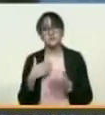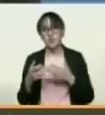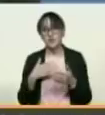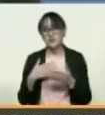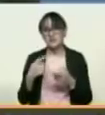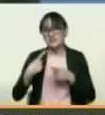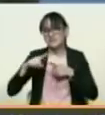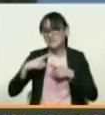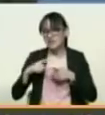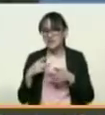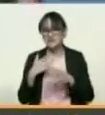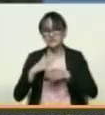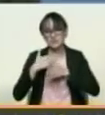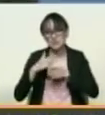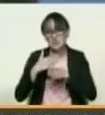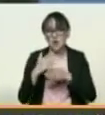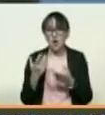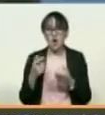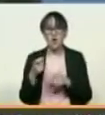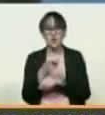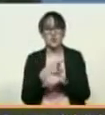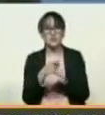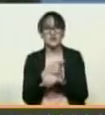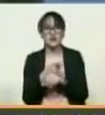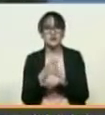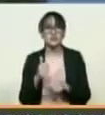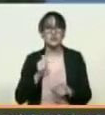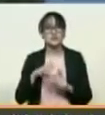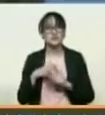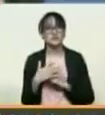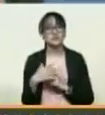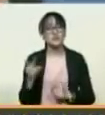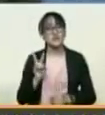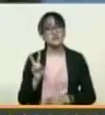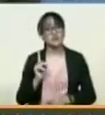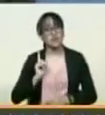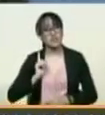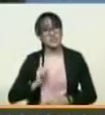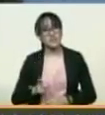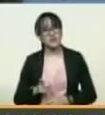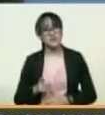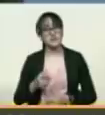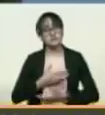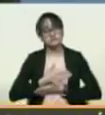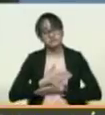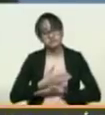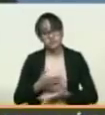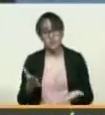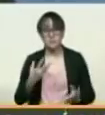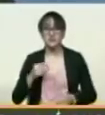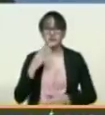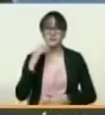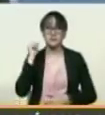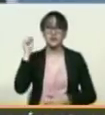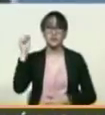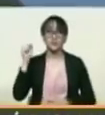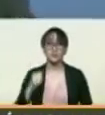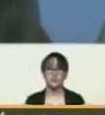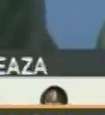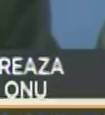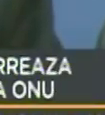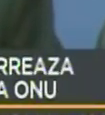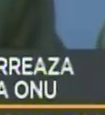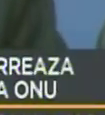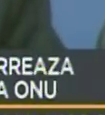puede haber con su gobierno, más allá de cualquier situación, Venezuela siempre tenderá los brazos. Y miren que el presidente Maduro